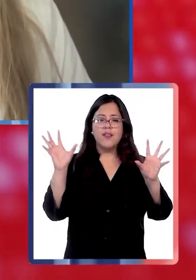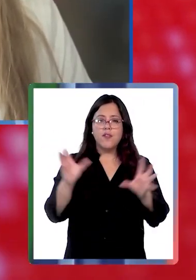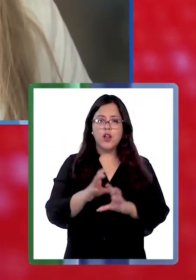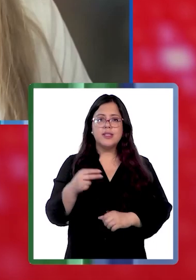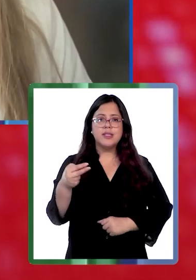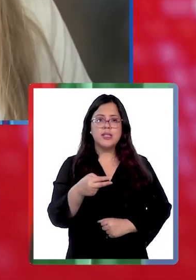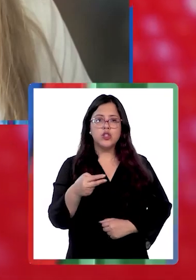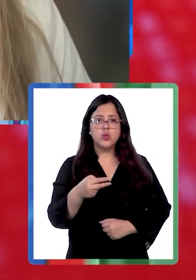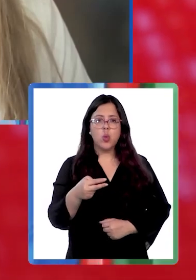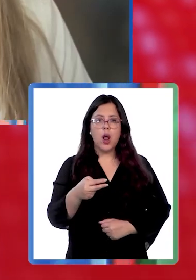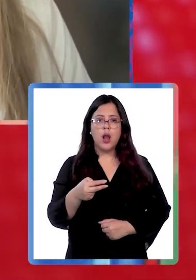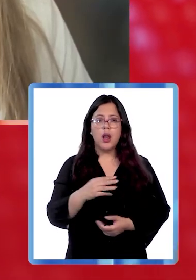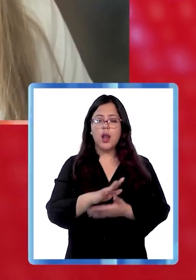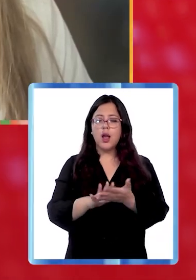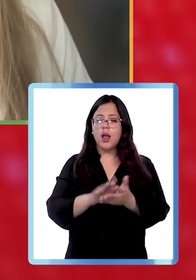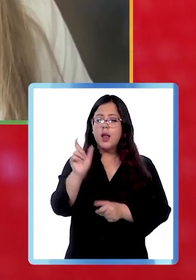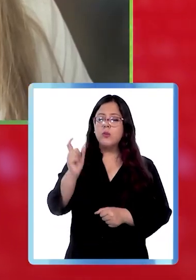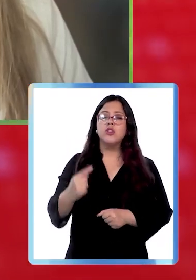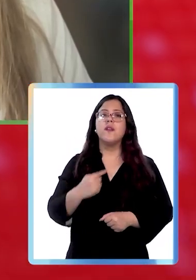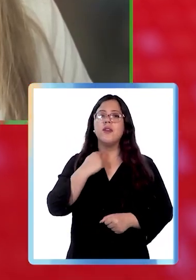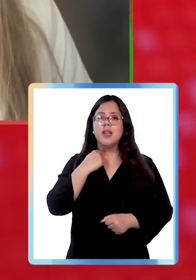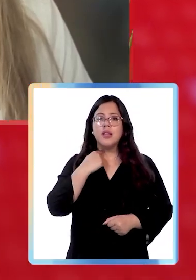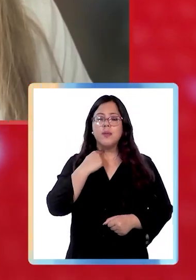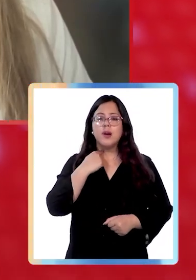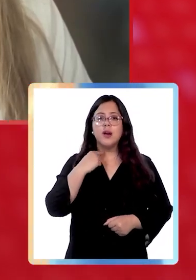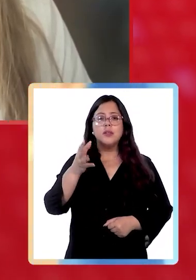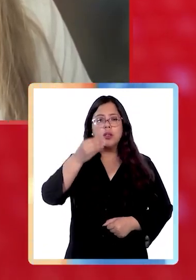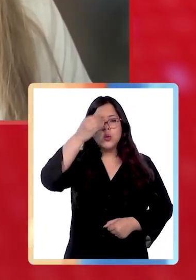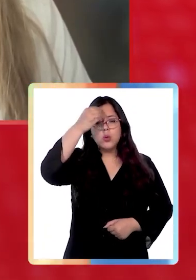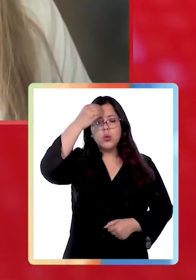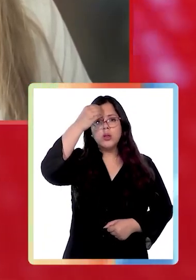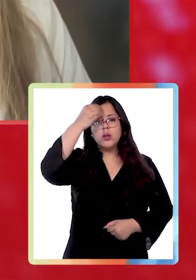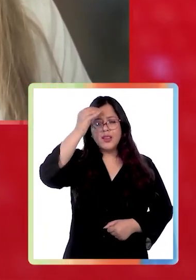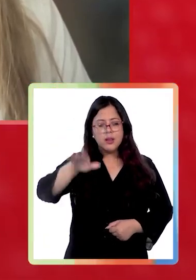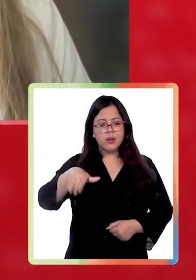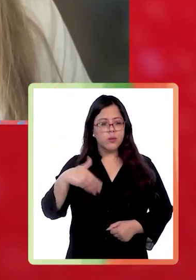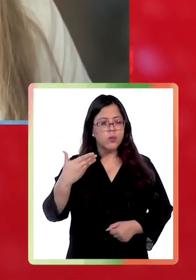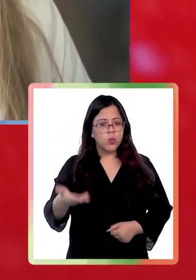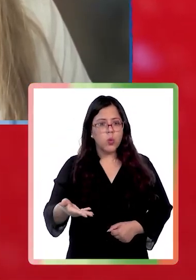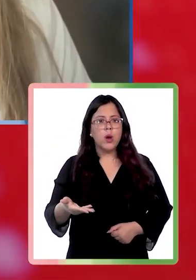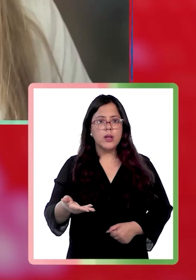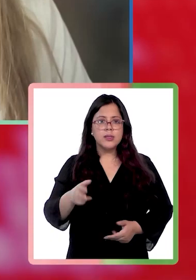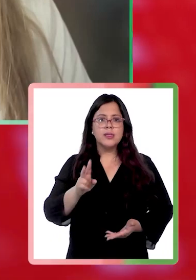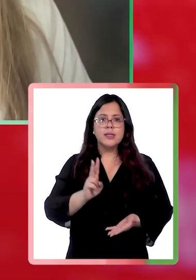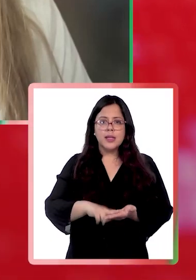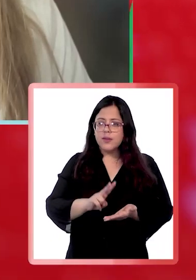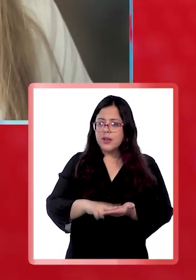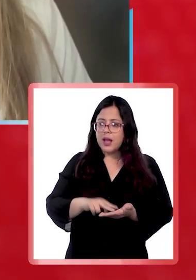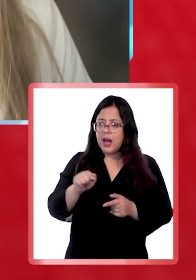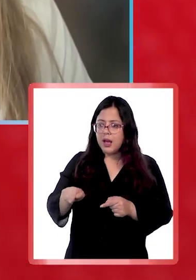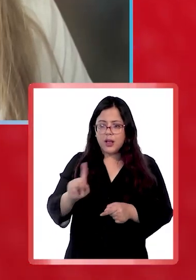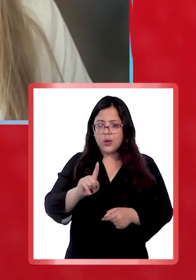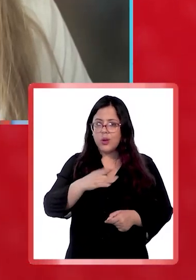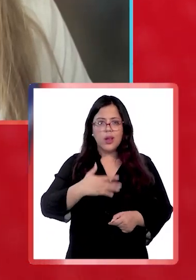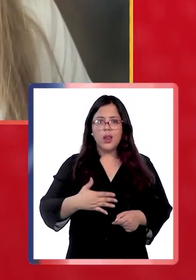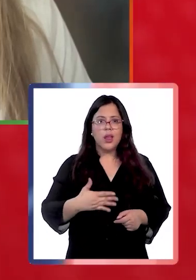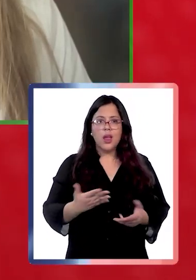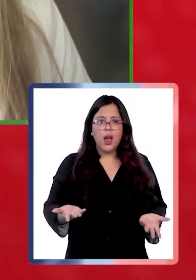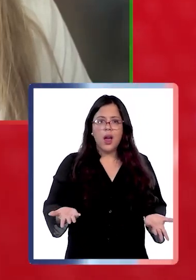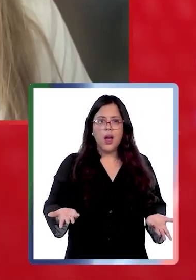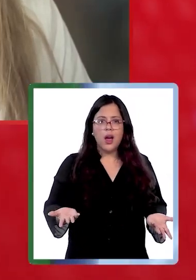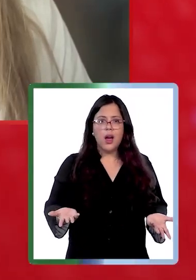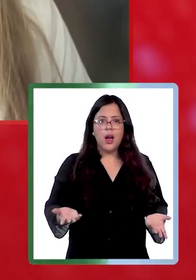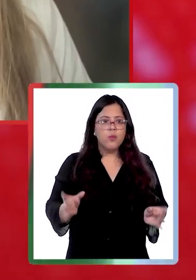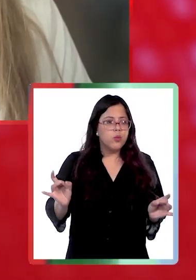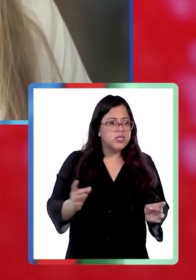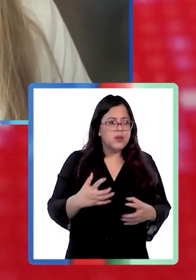que ver con lo que es violencia sexual, cuando una víctima se percata probablemente después de que realmente no